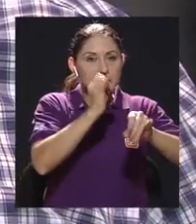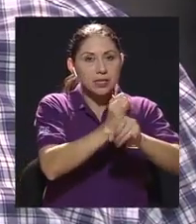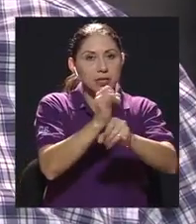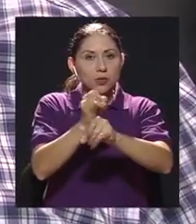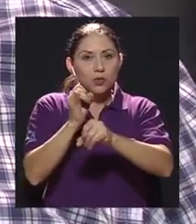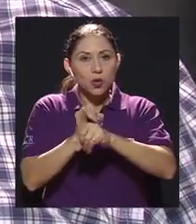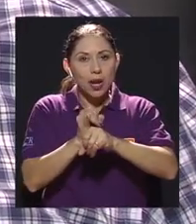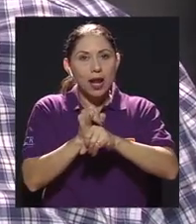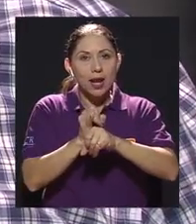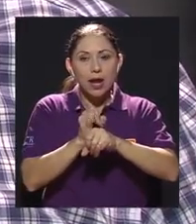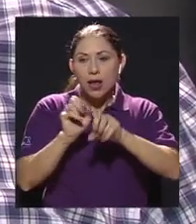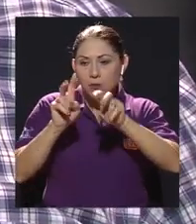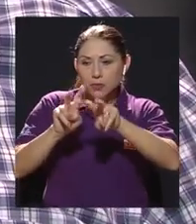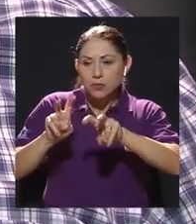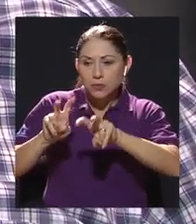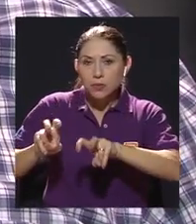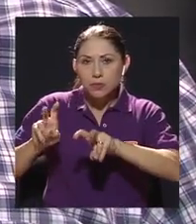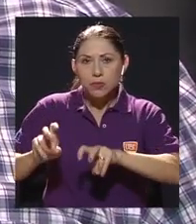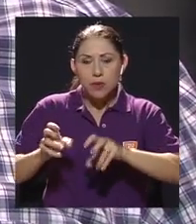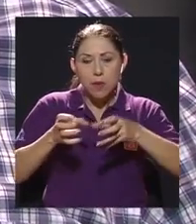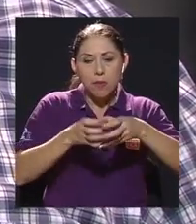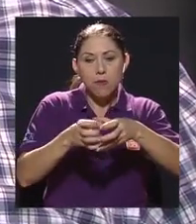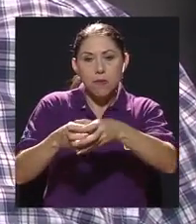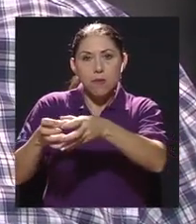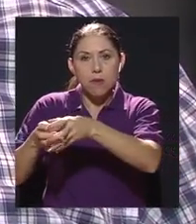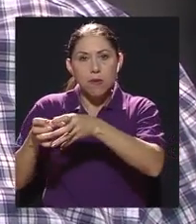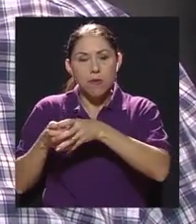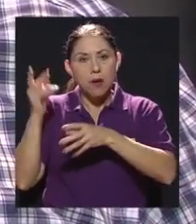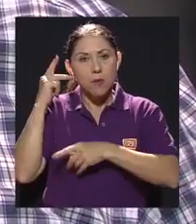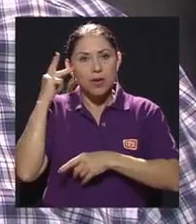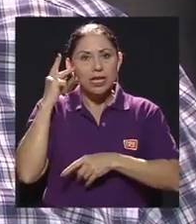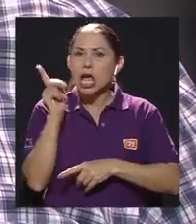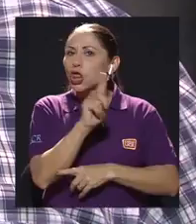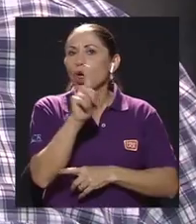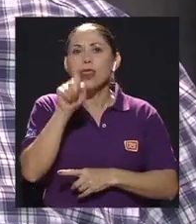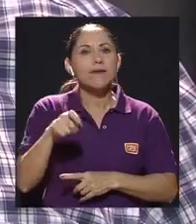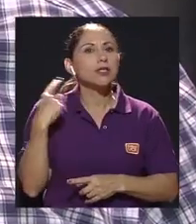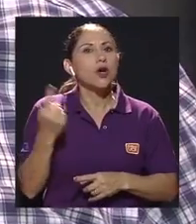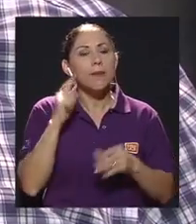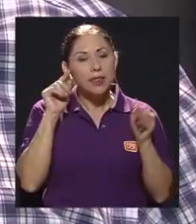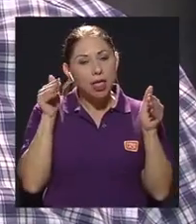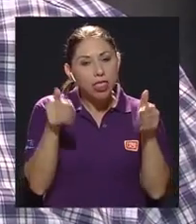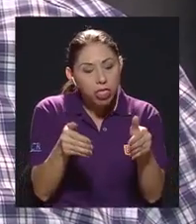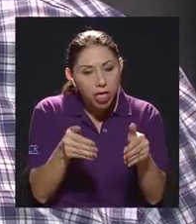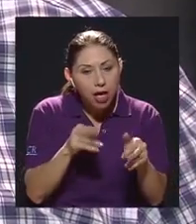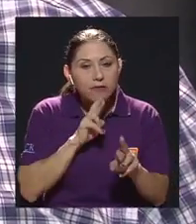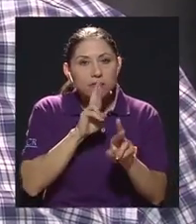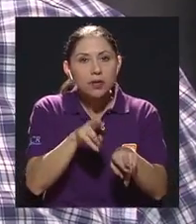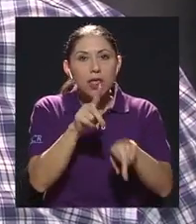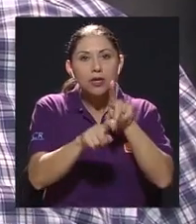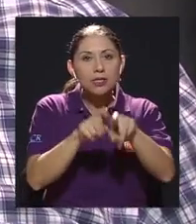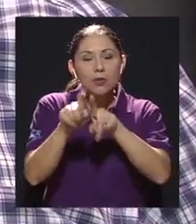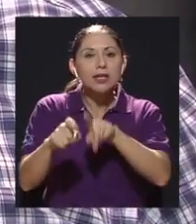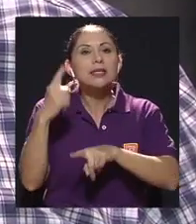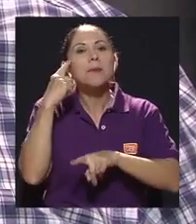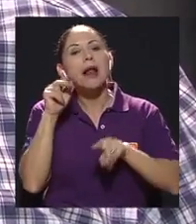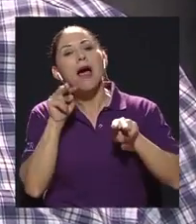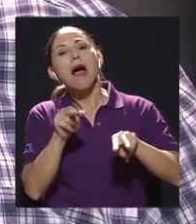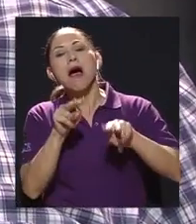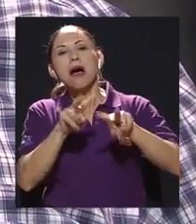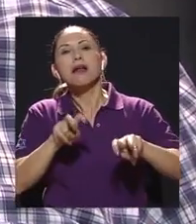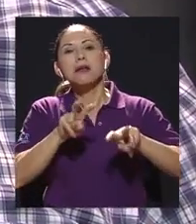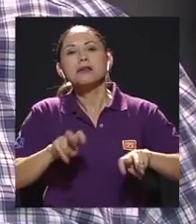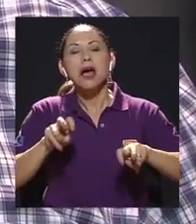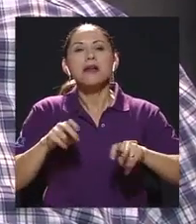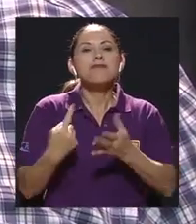análisis de los actores políticos y no atenerse exclusivamente a las encuestas para analizar qué es lo que está